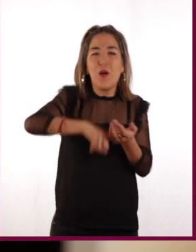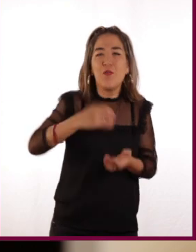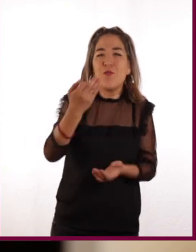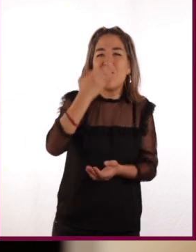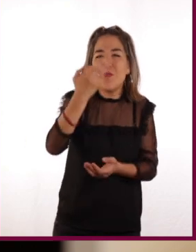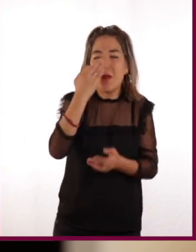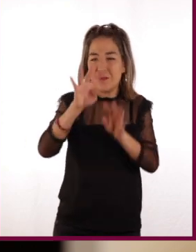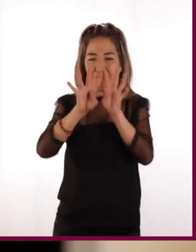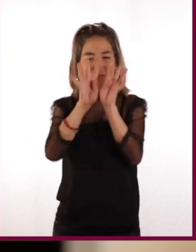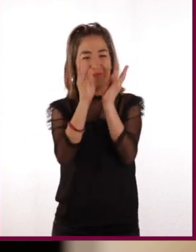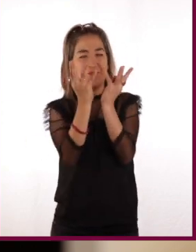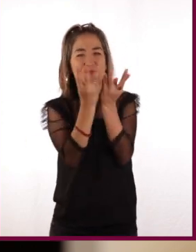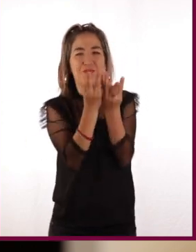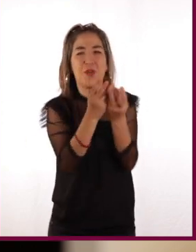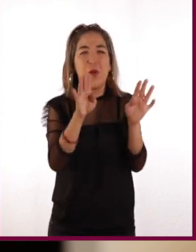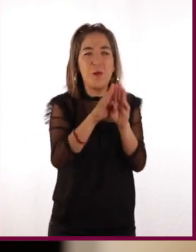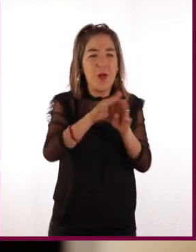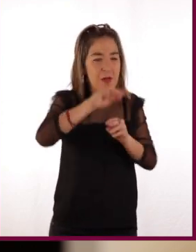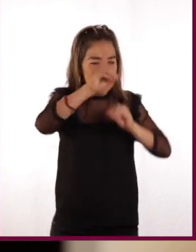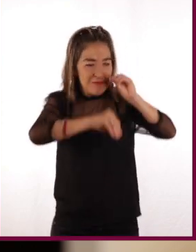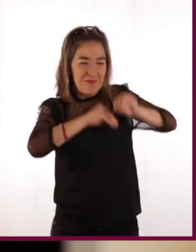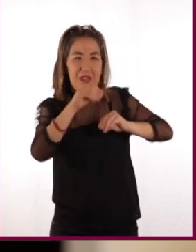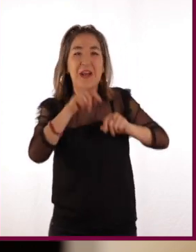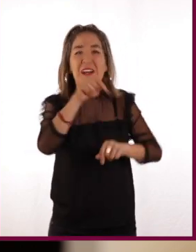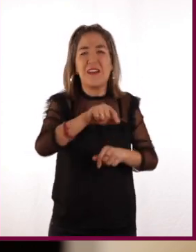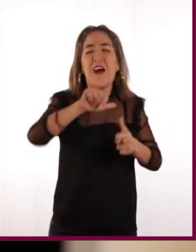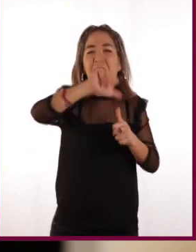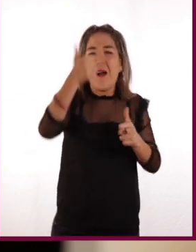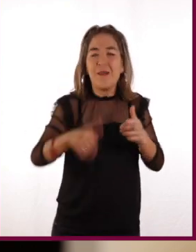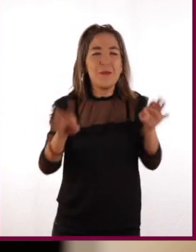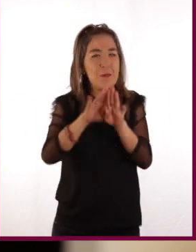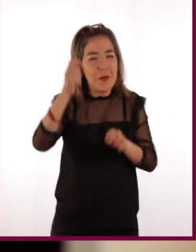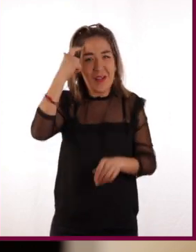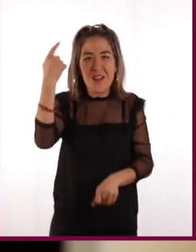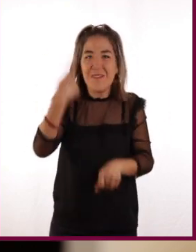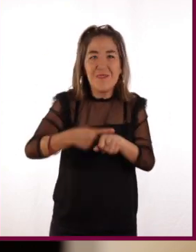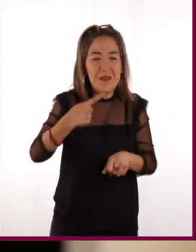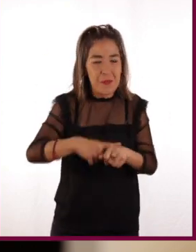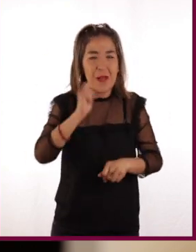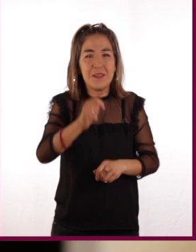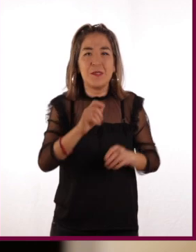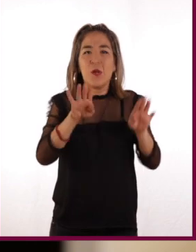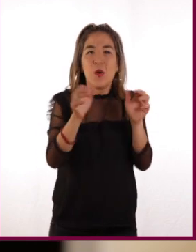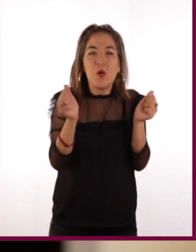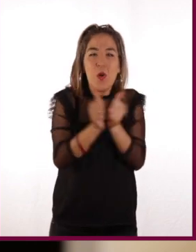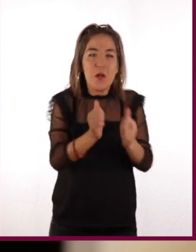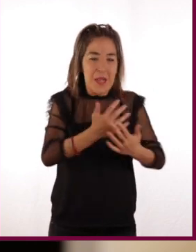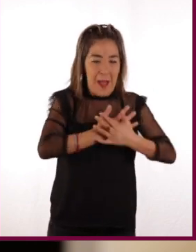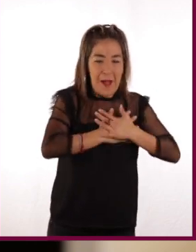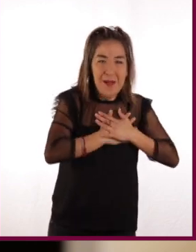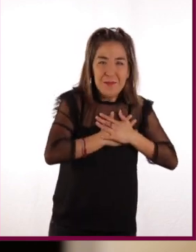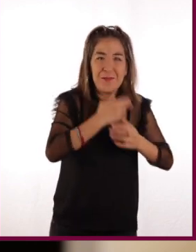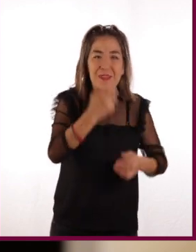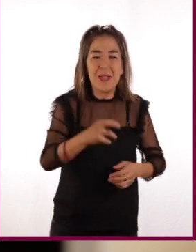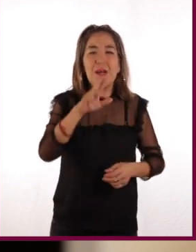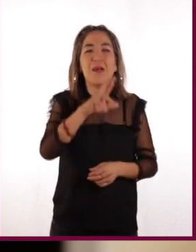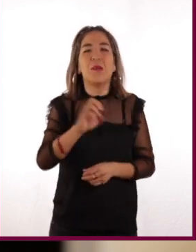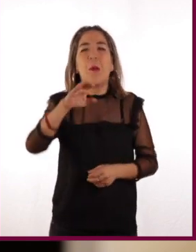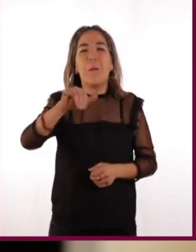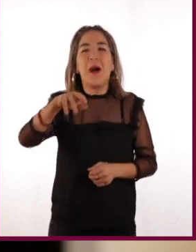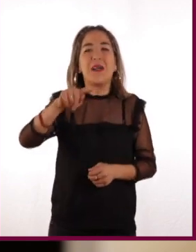tallo de una violeta. Se considera incluso un arte enfermizo, porque es el arte que responde al romanticismo.